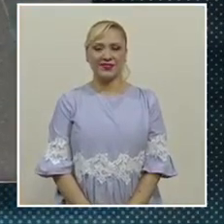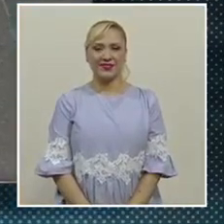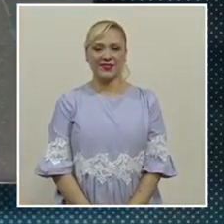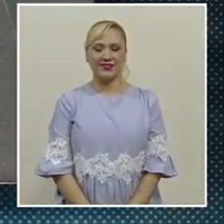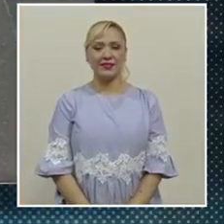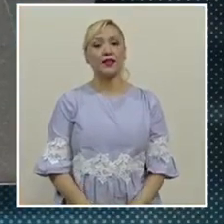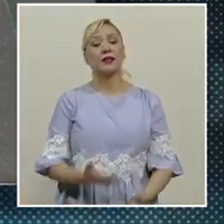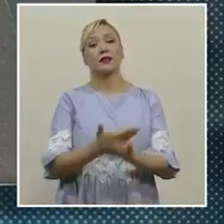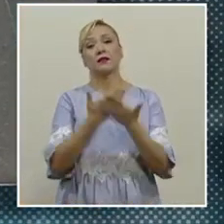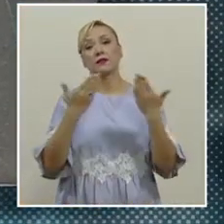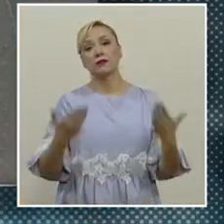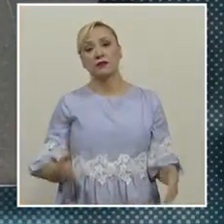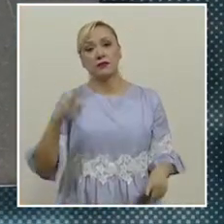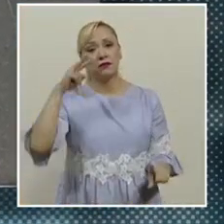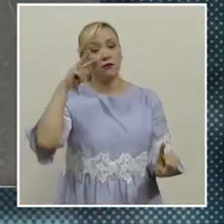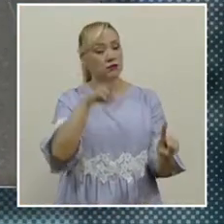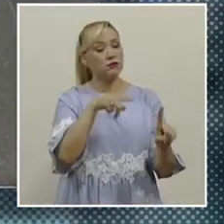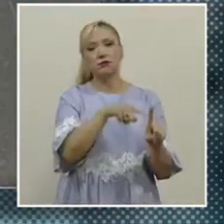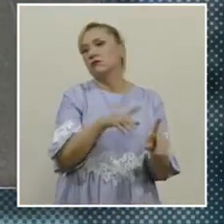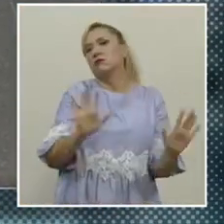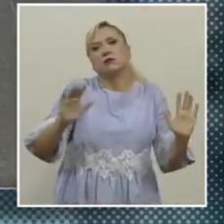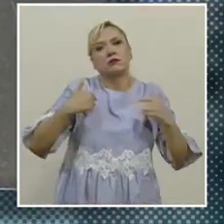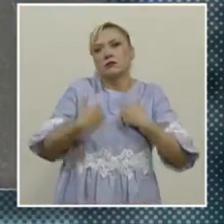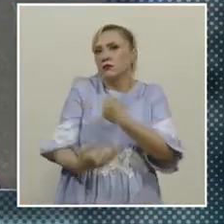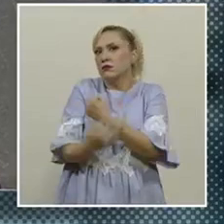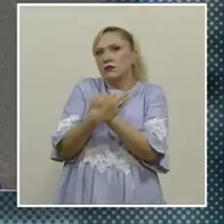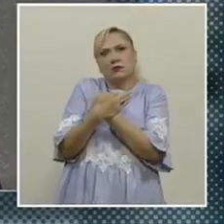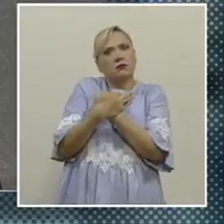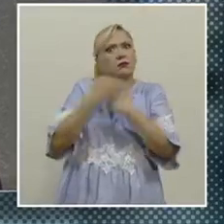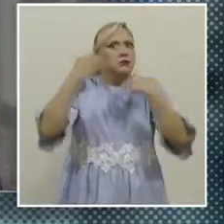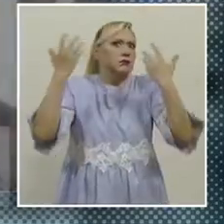Por considerar que actuó en legítima defensa, la Fiscalía